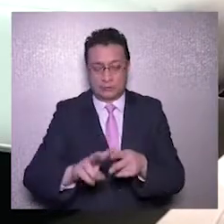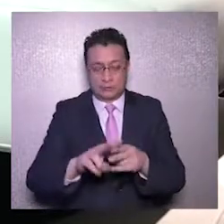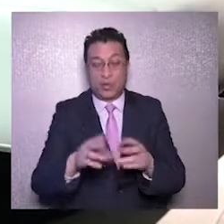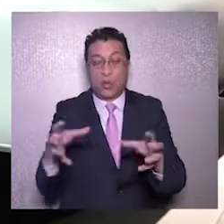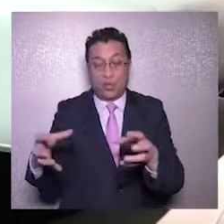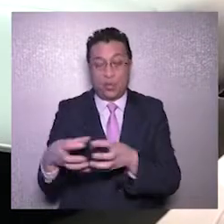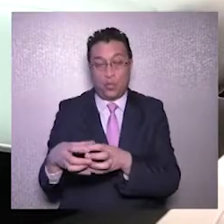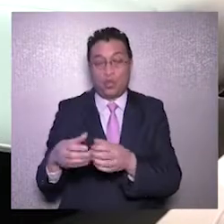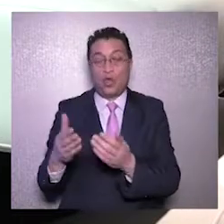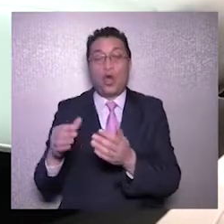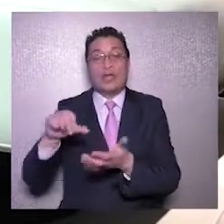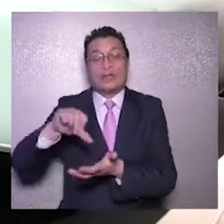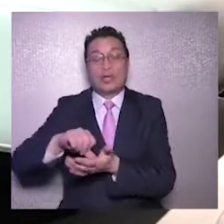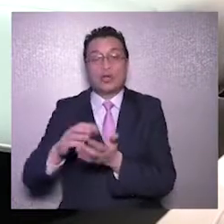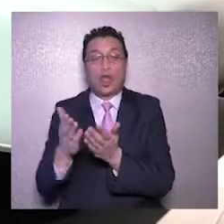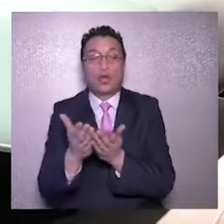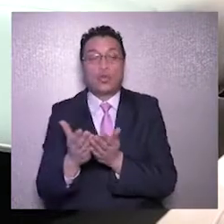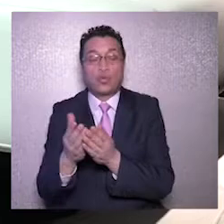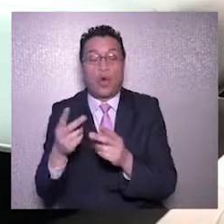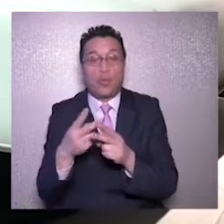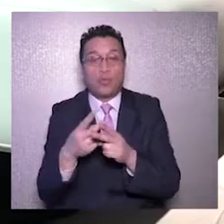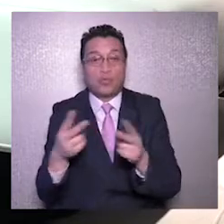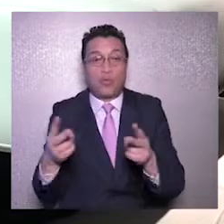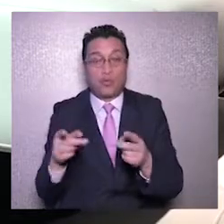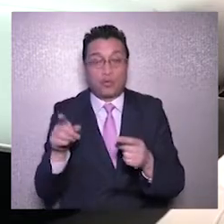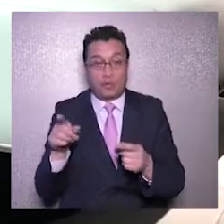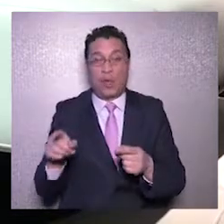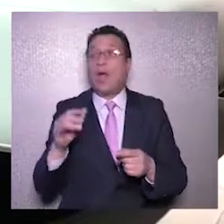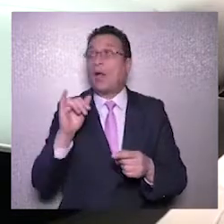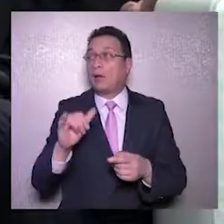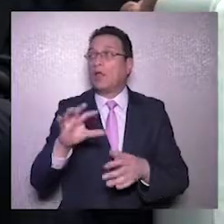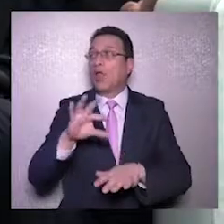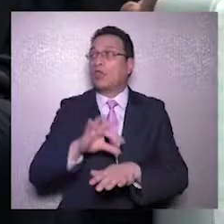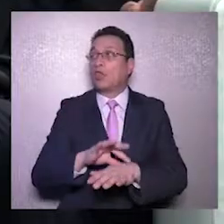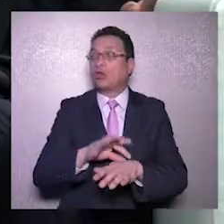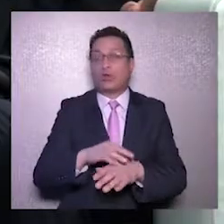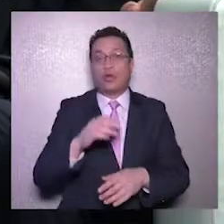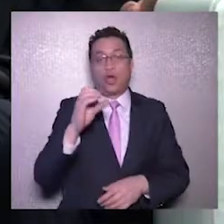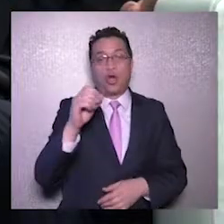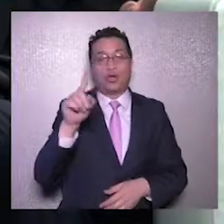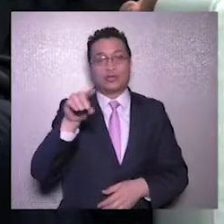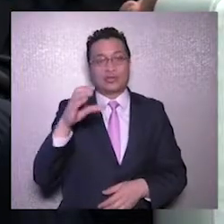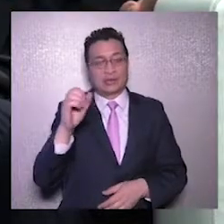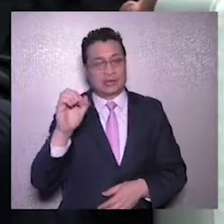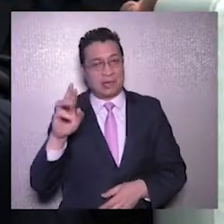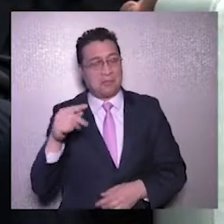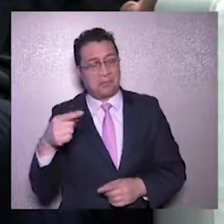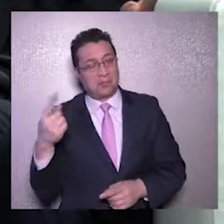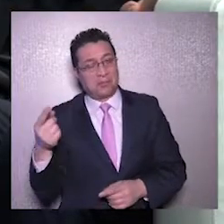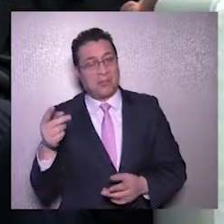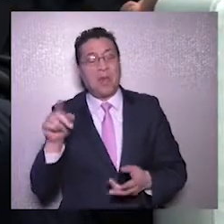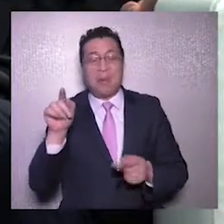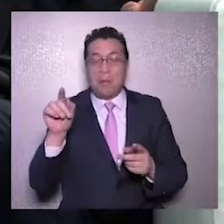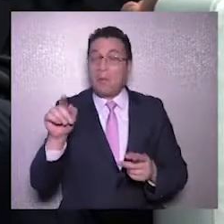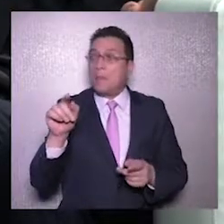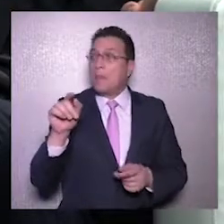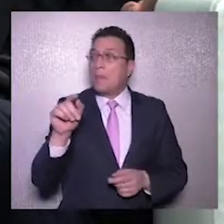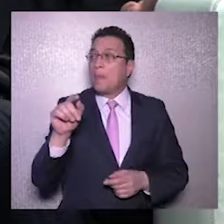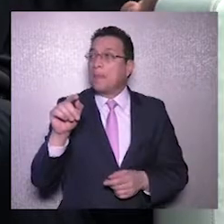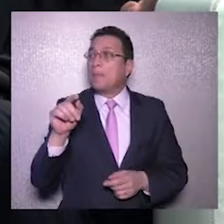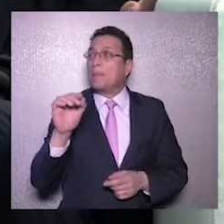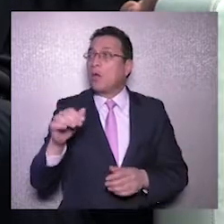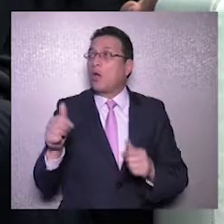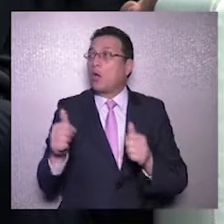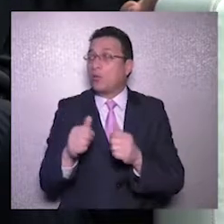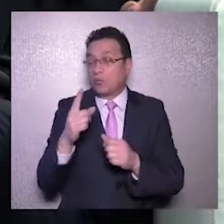por el Centro de Estudios Públicos, dirigido por Harald Beyer, y por el doctor Oscar Arteaga, director de la Escuela de Salud Pública de Chile. Fue un